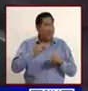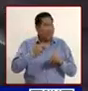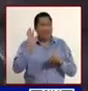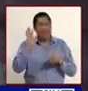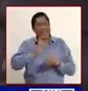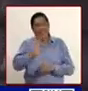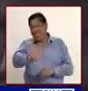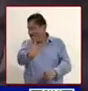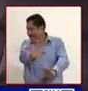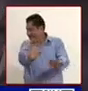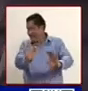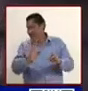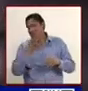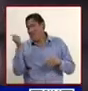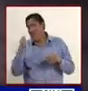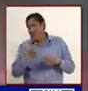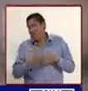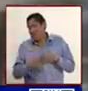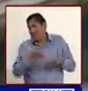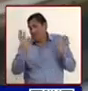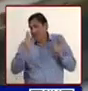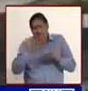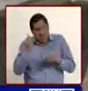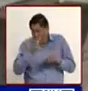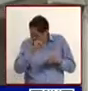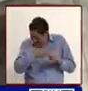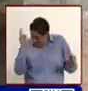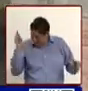Ah, sí, pues, cualquier cosa puede pasar también.